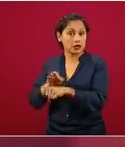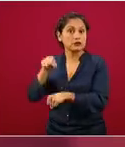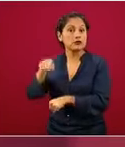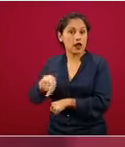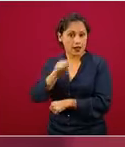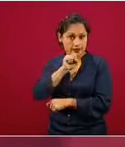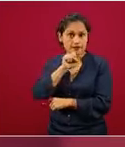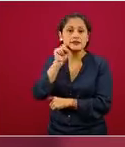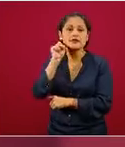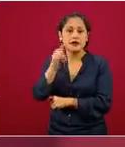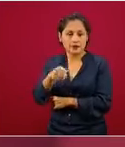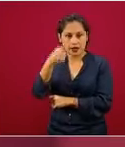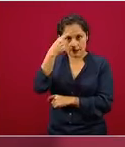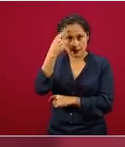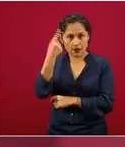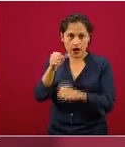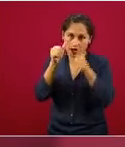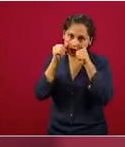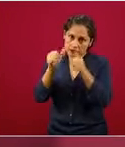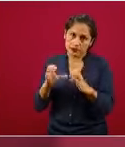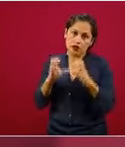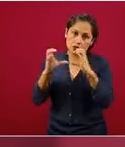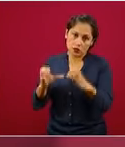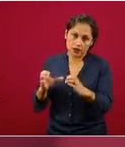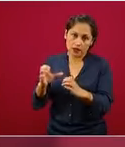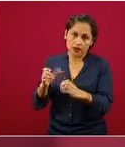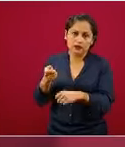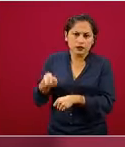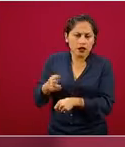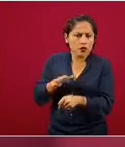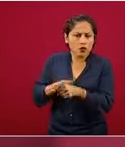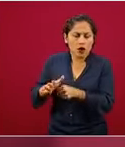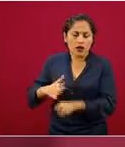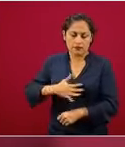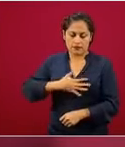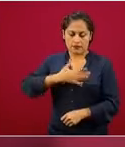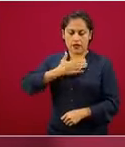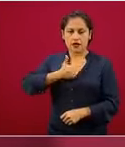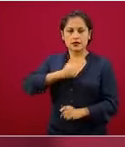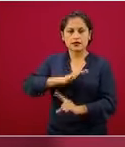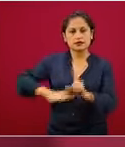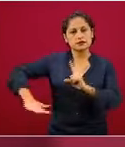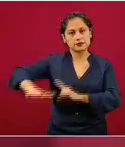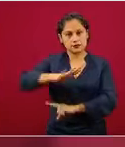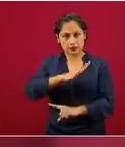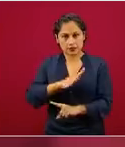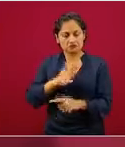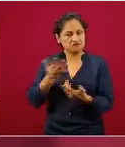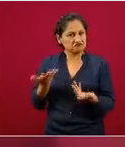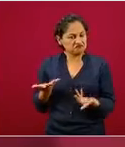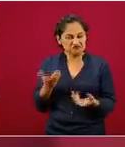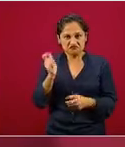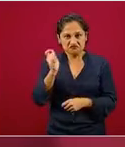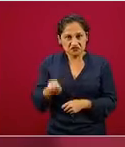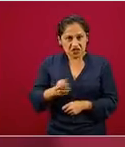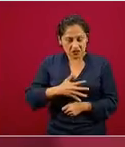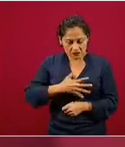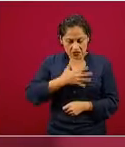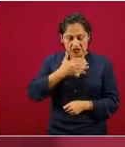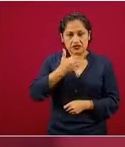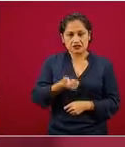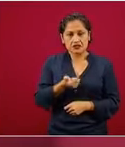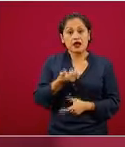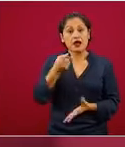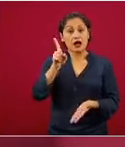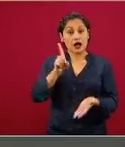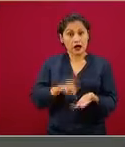y fomentar y promover, que es el bienestar social, la capacidad de tener los elementos